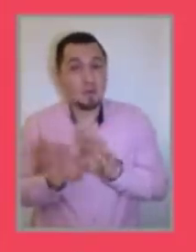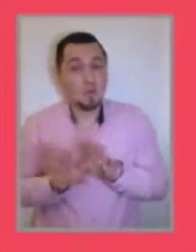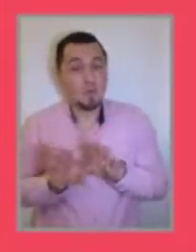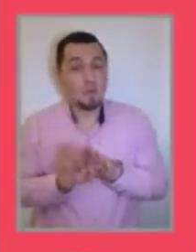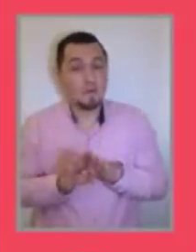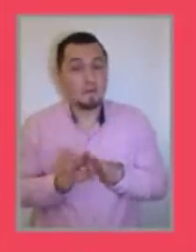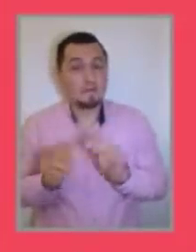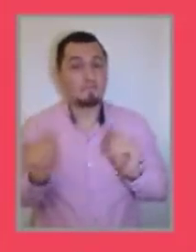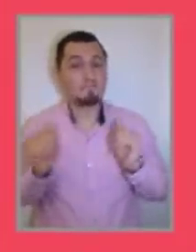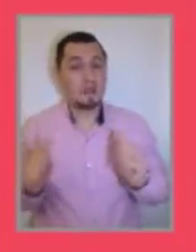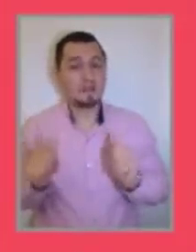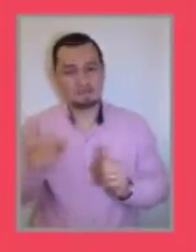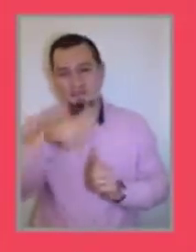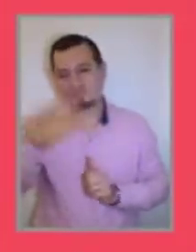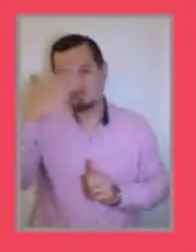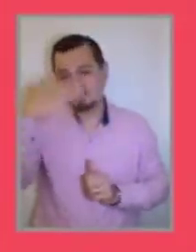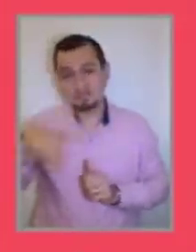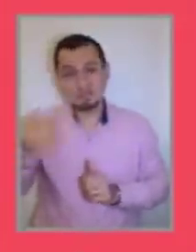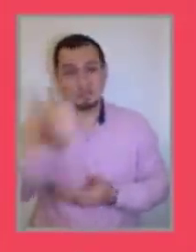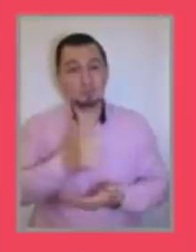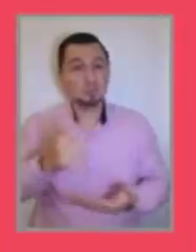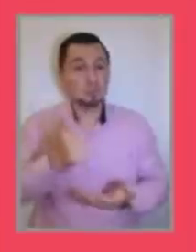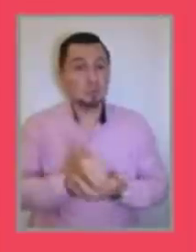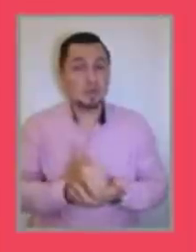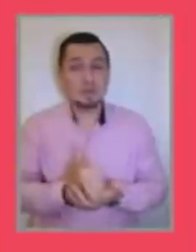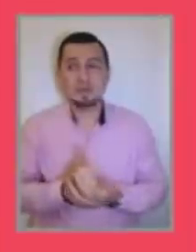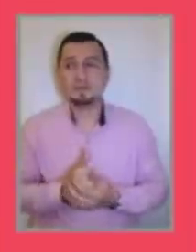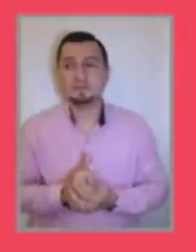¿para qué les contesto? La ciudad está